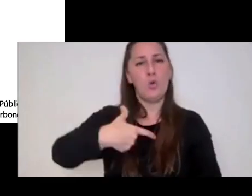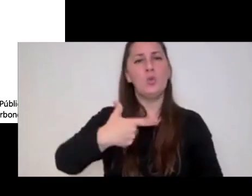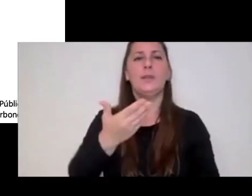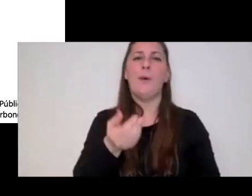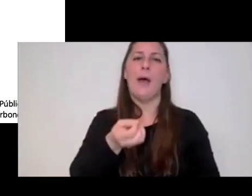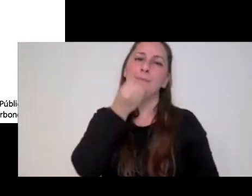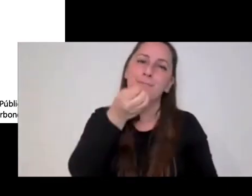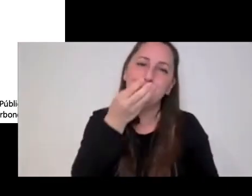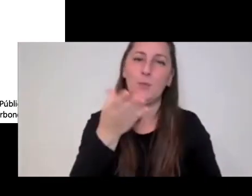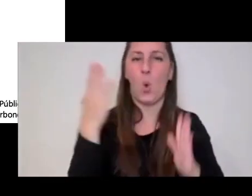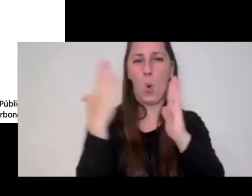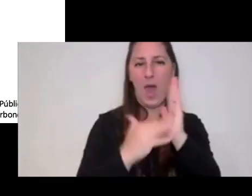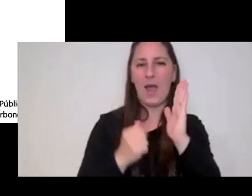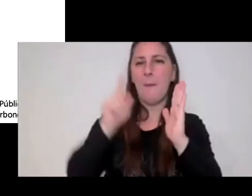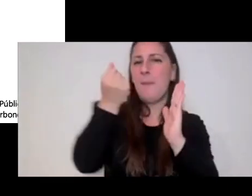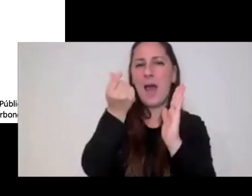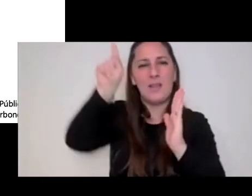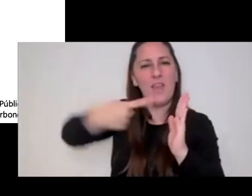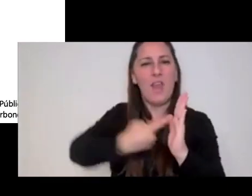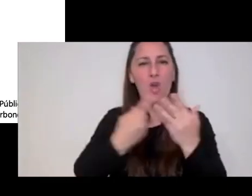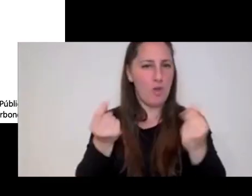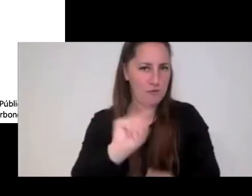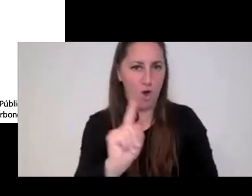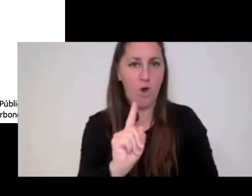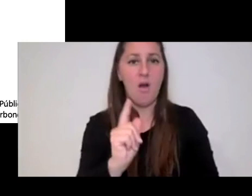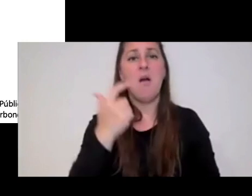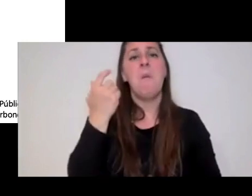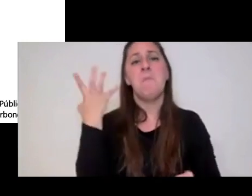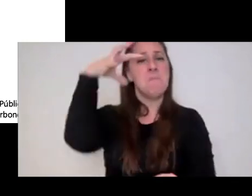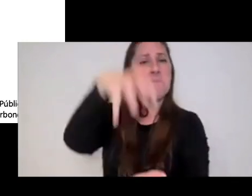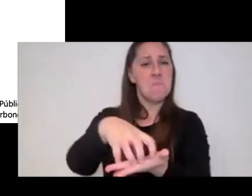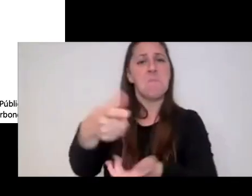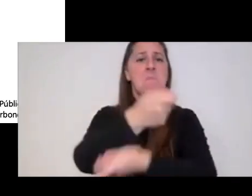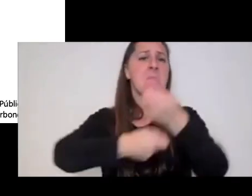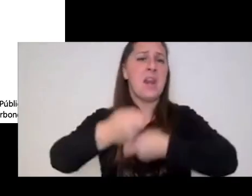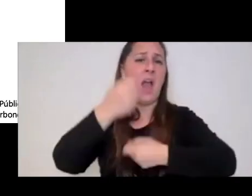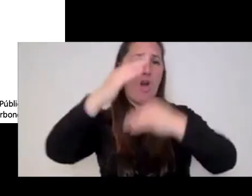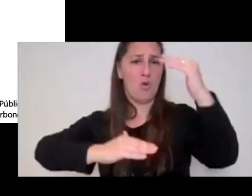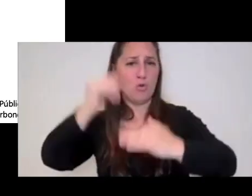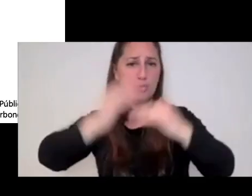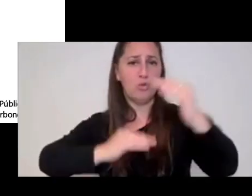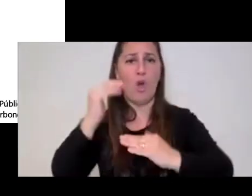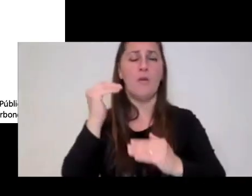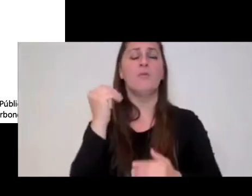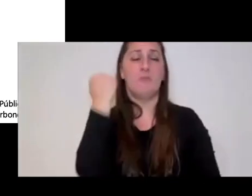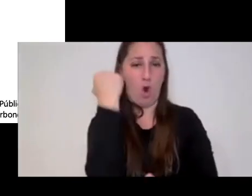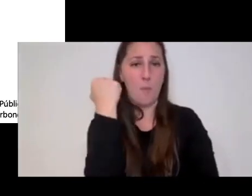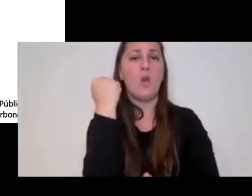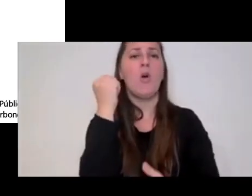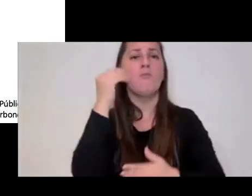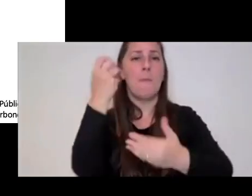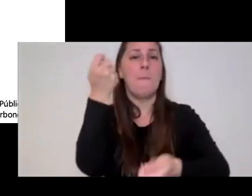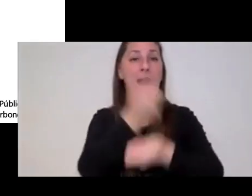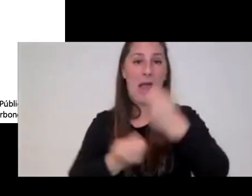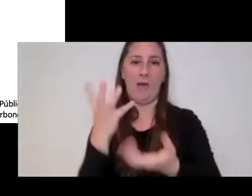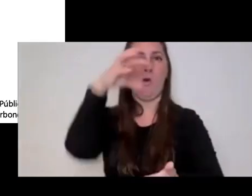un contribuyente que va a tener un producto en el mercado, o es un sujeto económico, mejor dicho, que va a tener un producto en el mercado, y ese producto en el